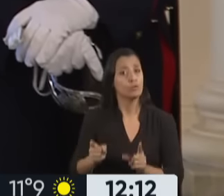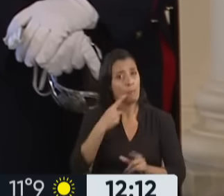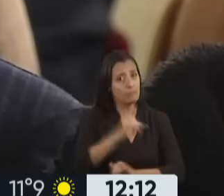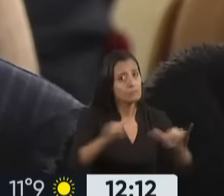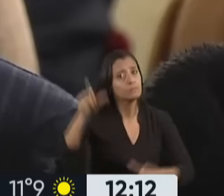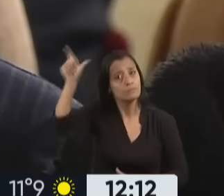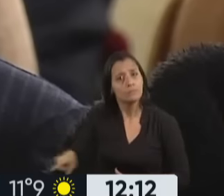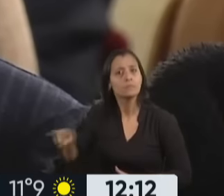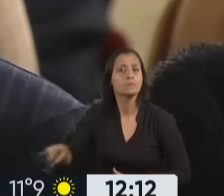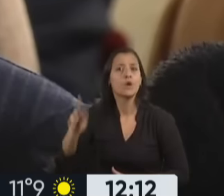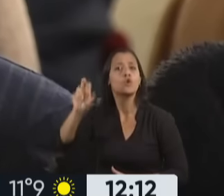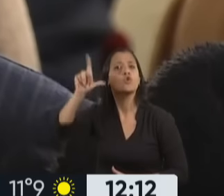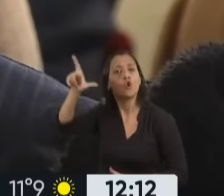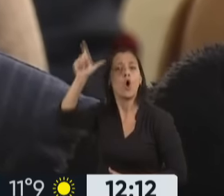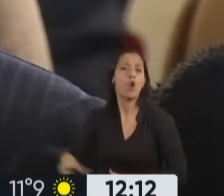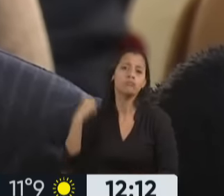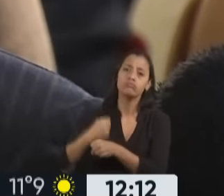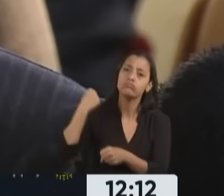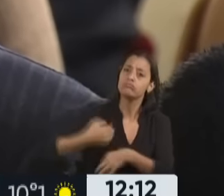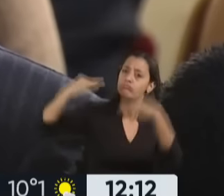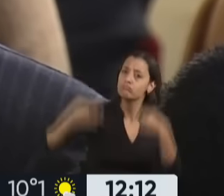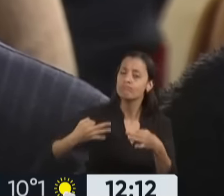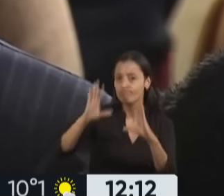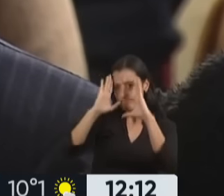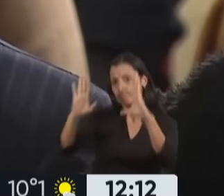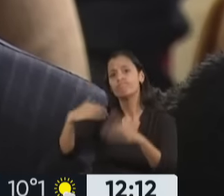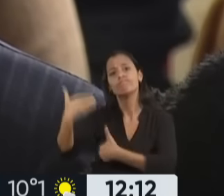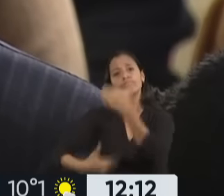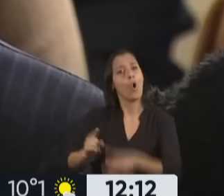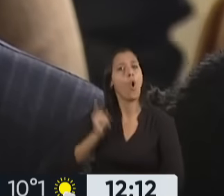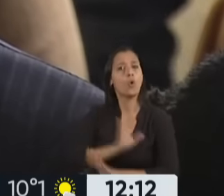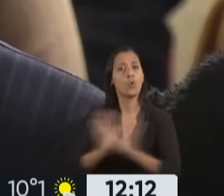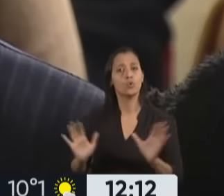cabo su tarea con enorme dedicación y orgullo.